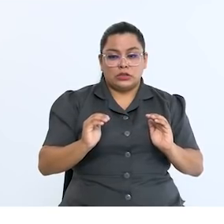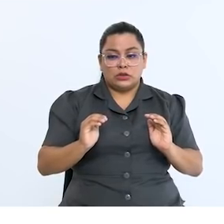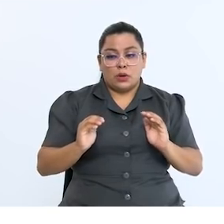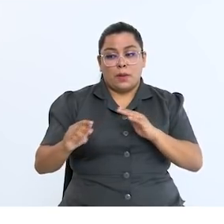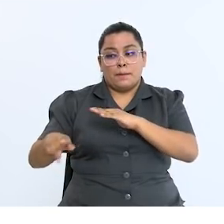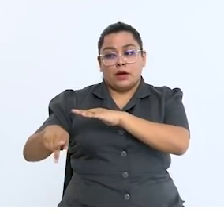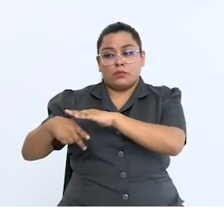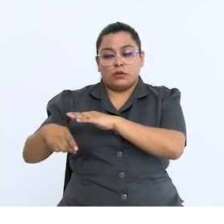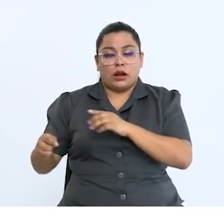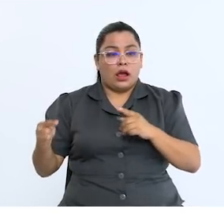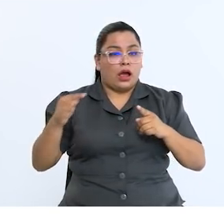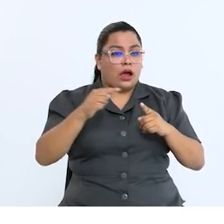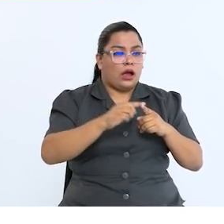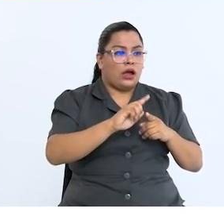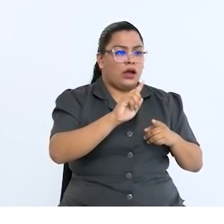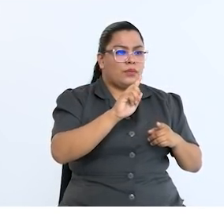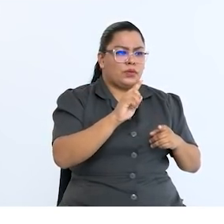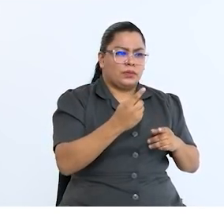que vienen de la parvularia?